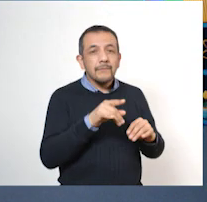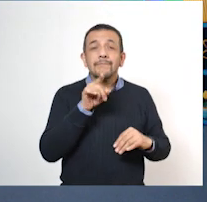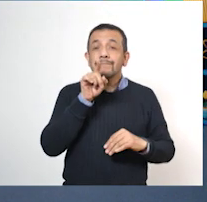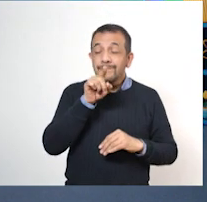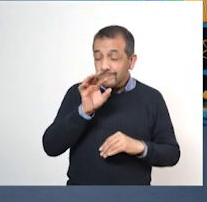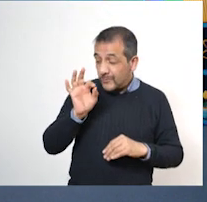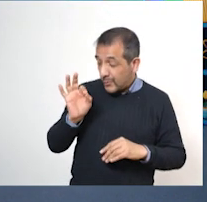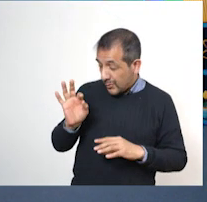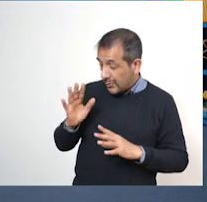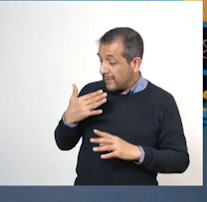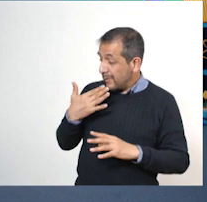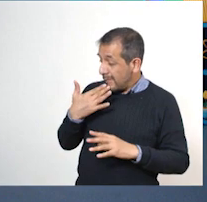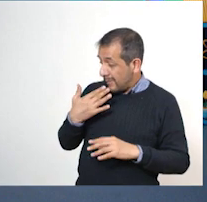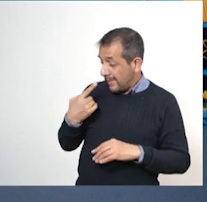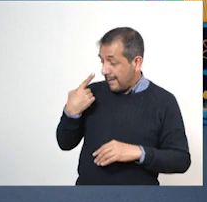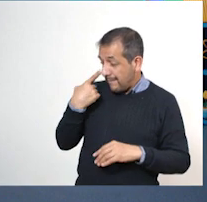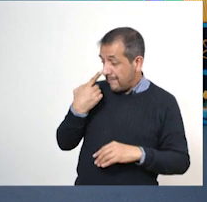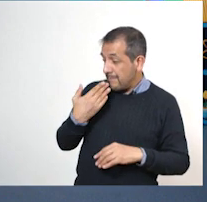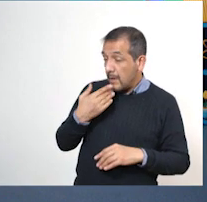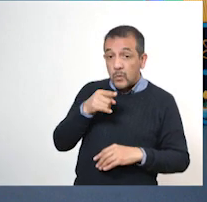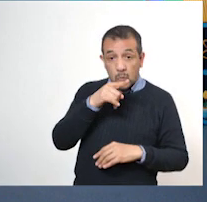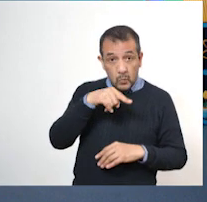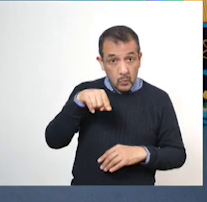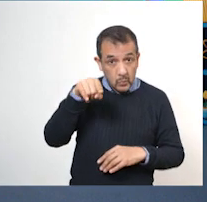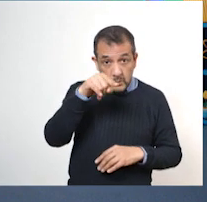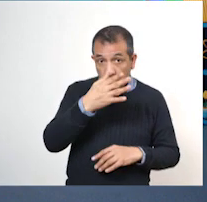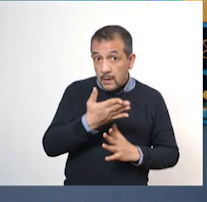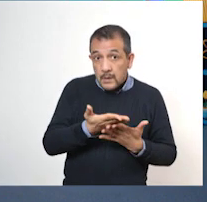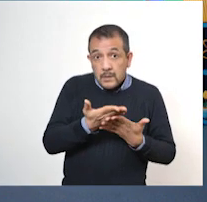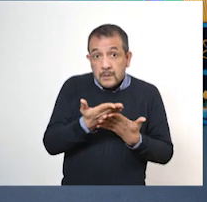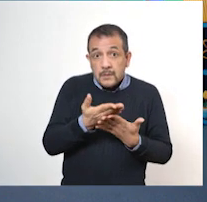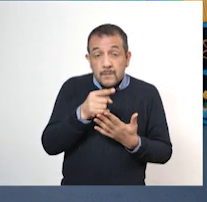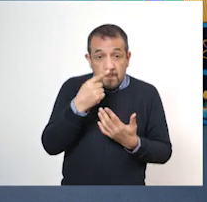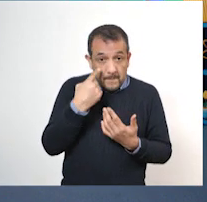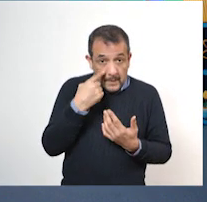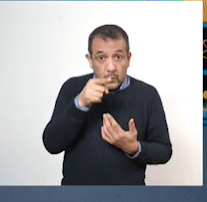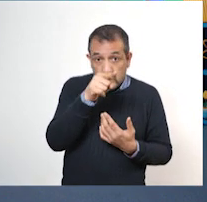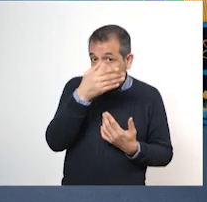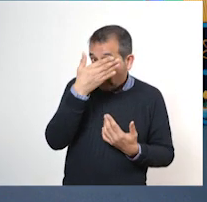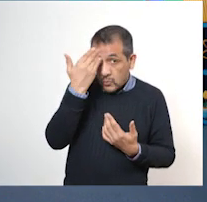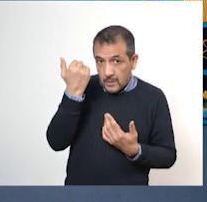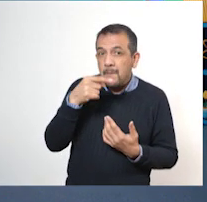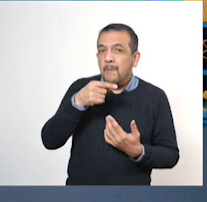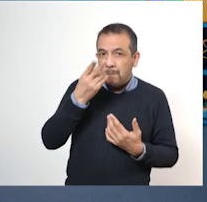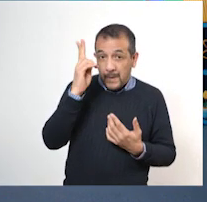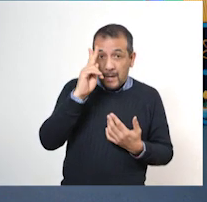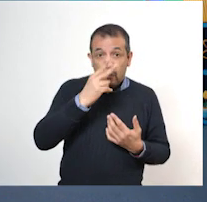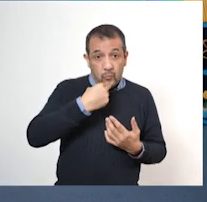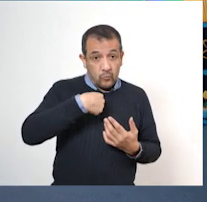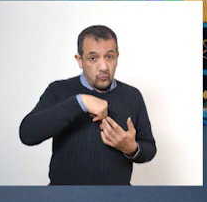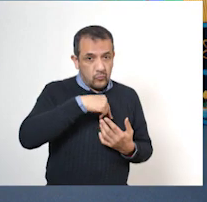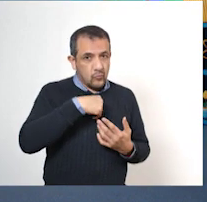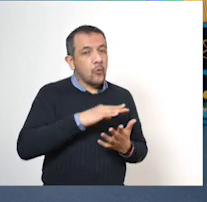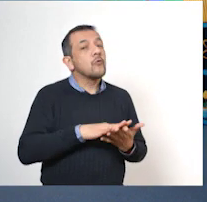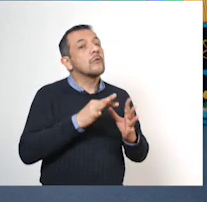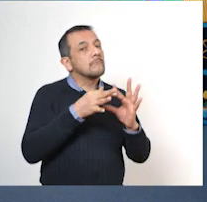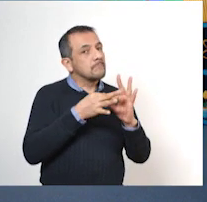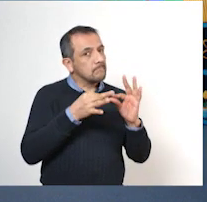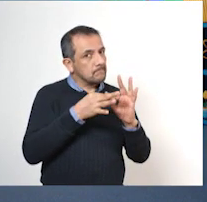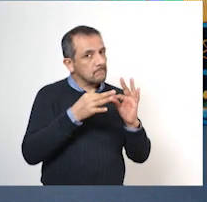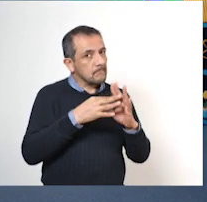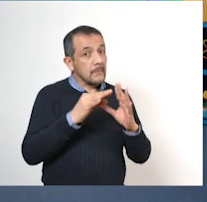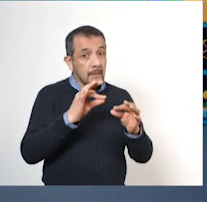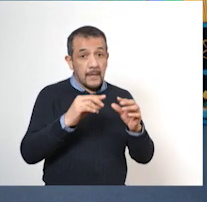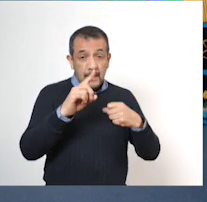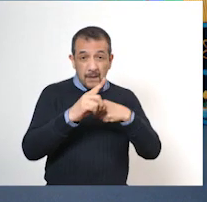aguda y acertada! Ustedes están para saberlo. Y nosotros para contarles que la principal causa